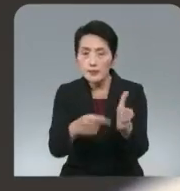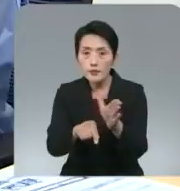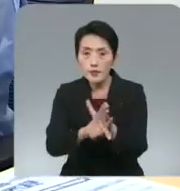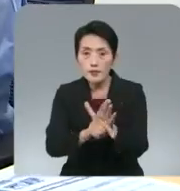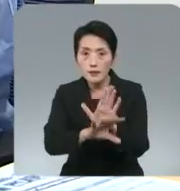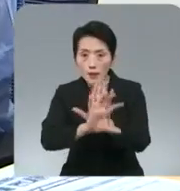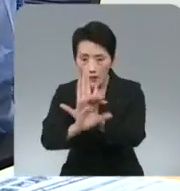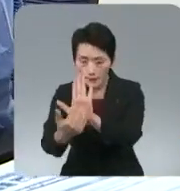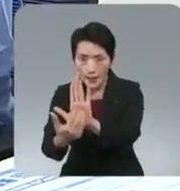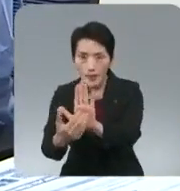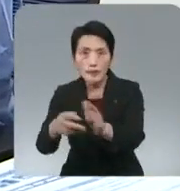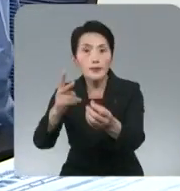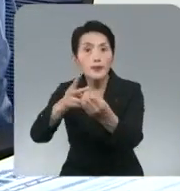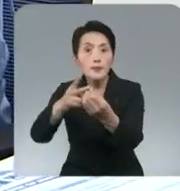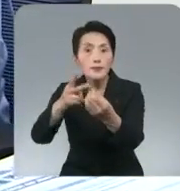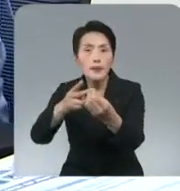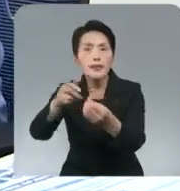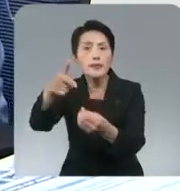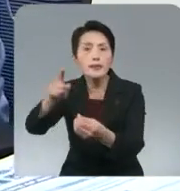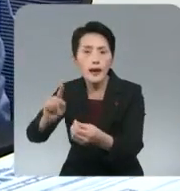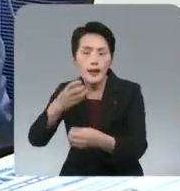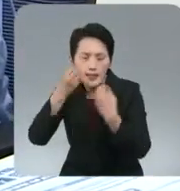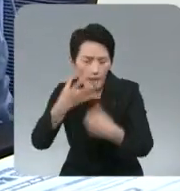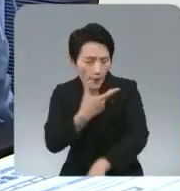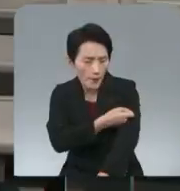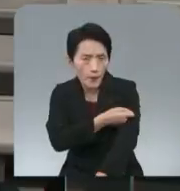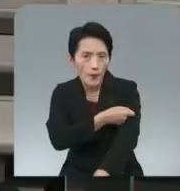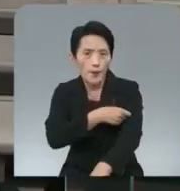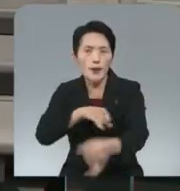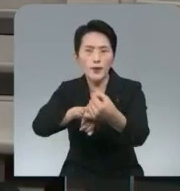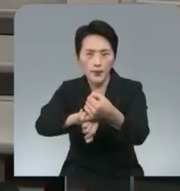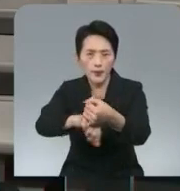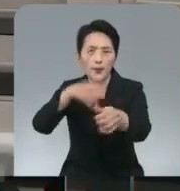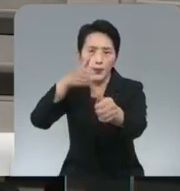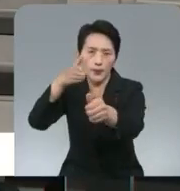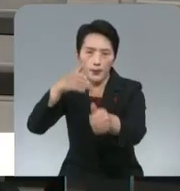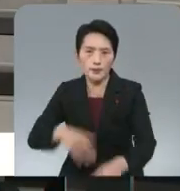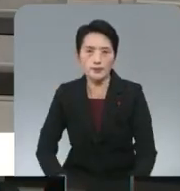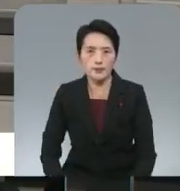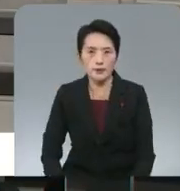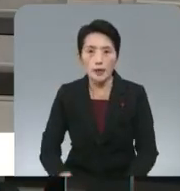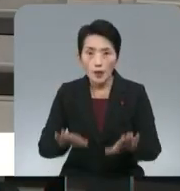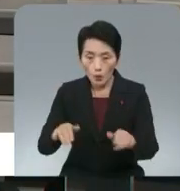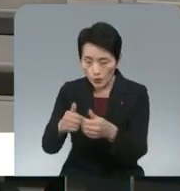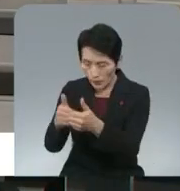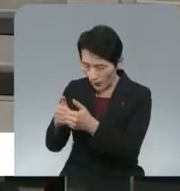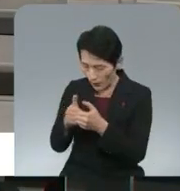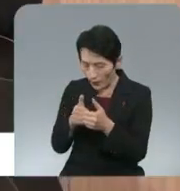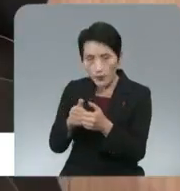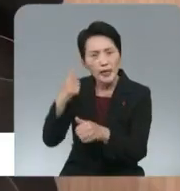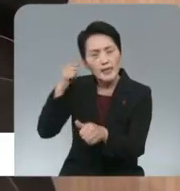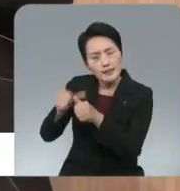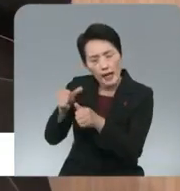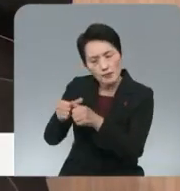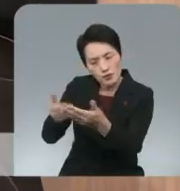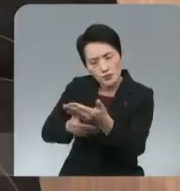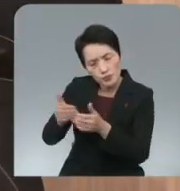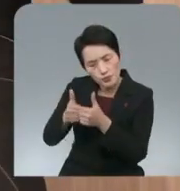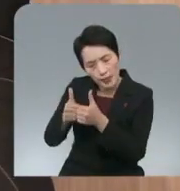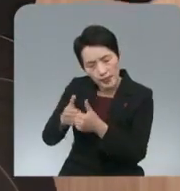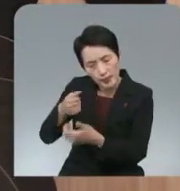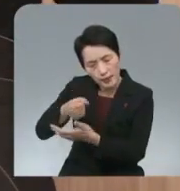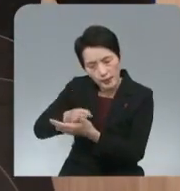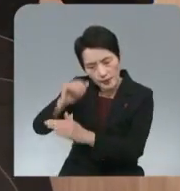como los repuntes de noviembre y de diciembre así como el surgimiento de nuevas variantes de coronavirus como la llamada bn.1